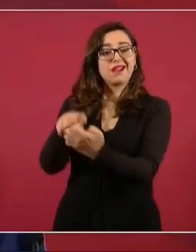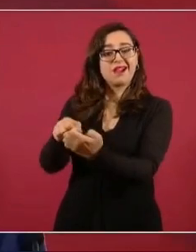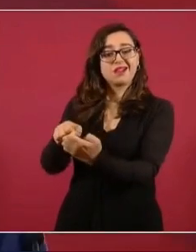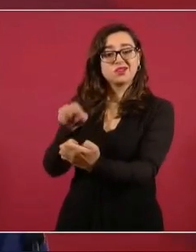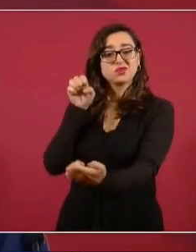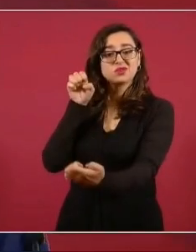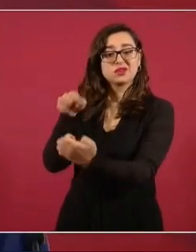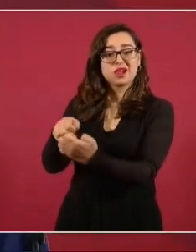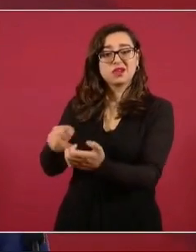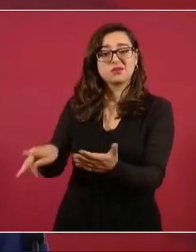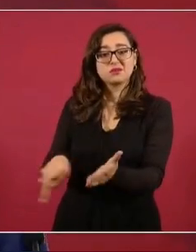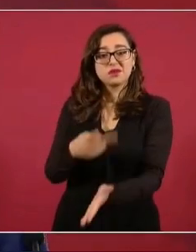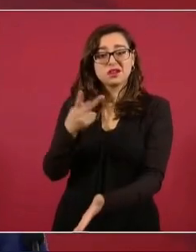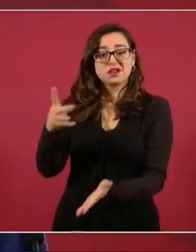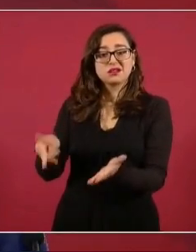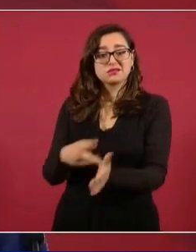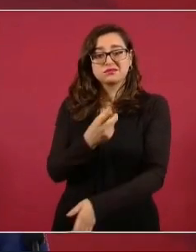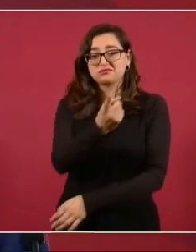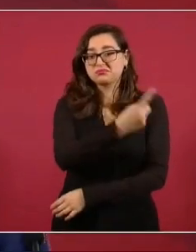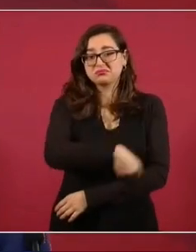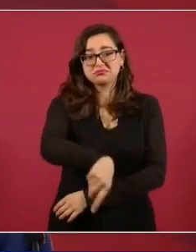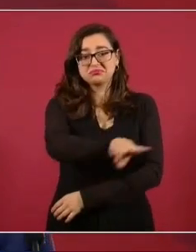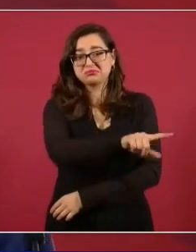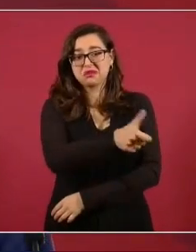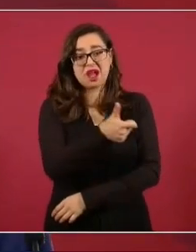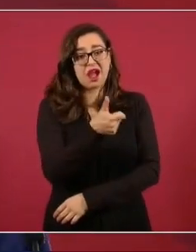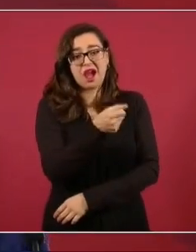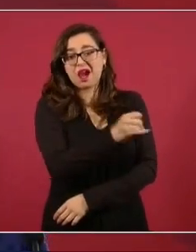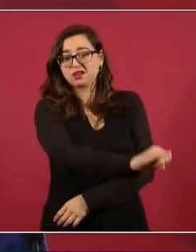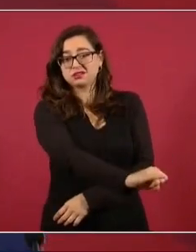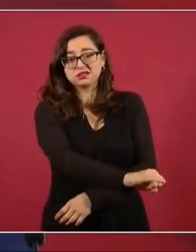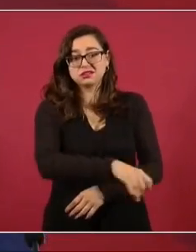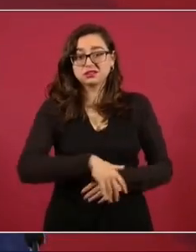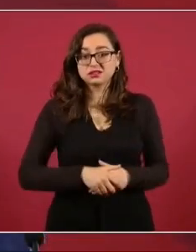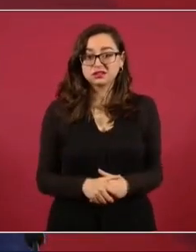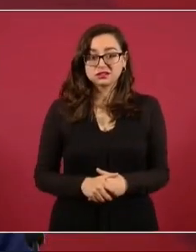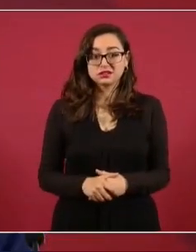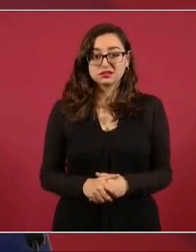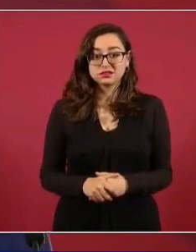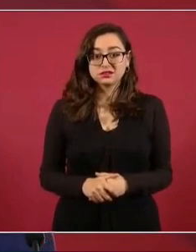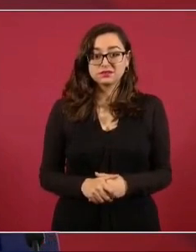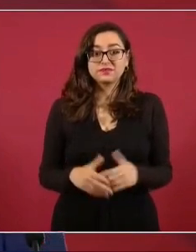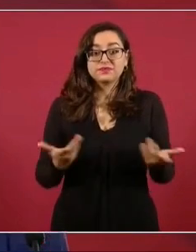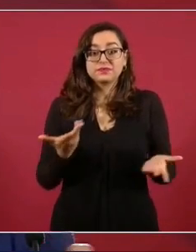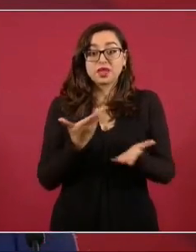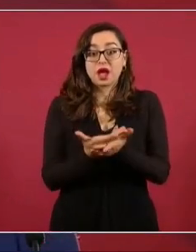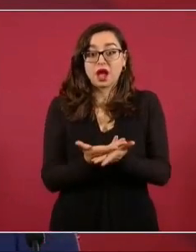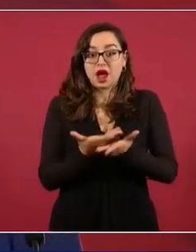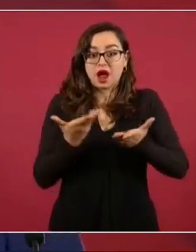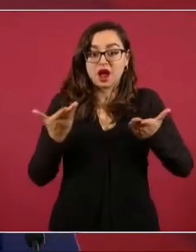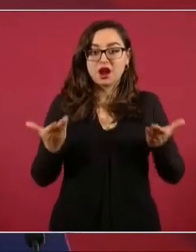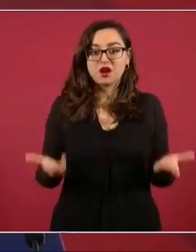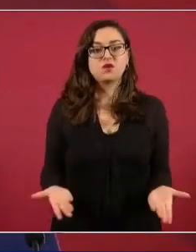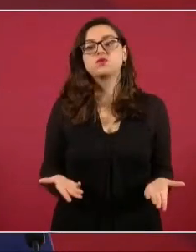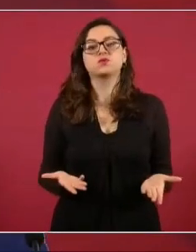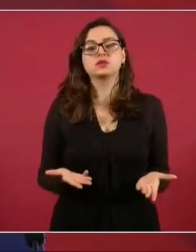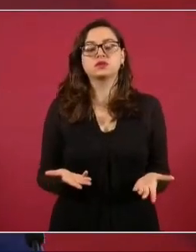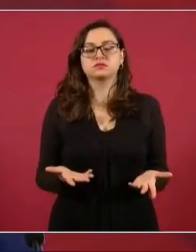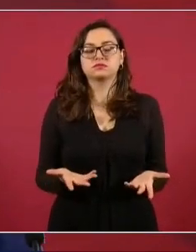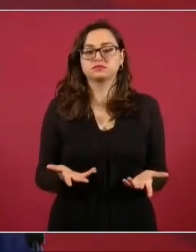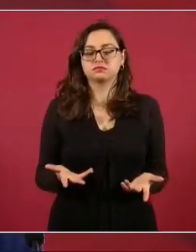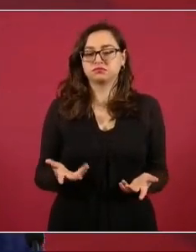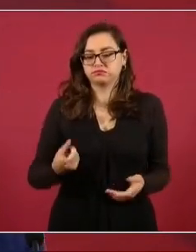Ahora, ¿cómo se esté llevando a cabo